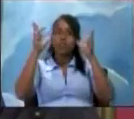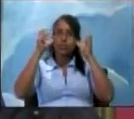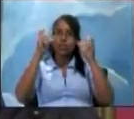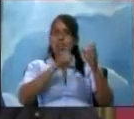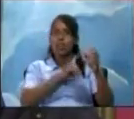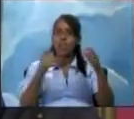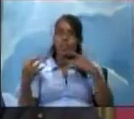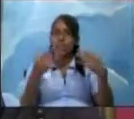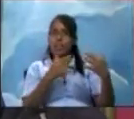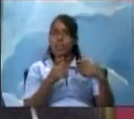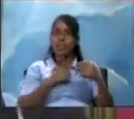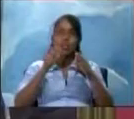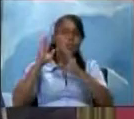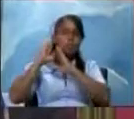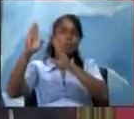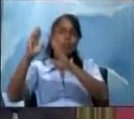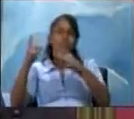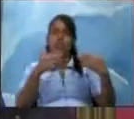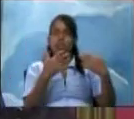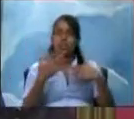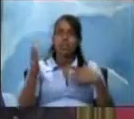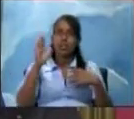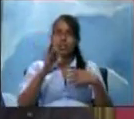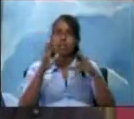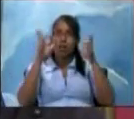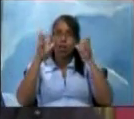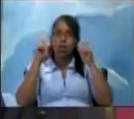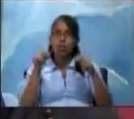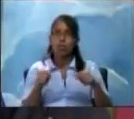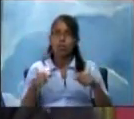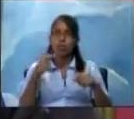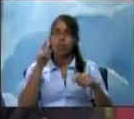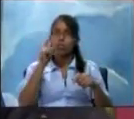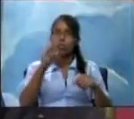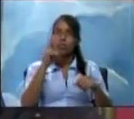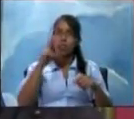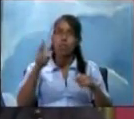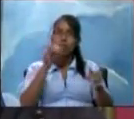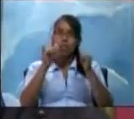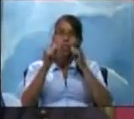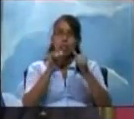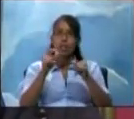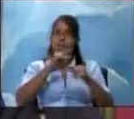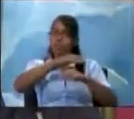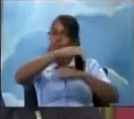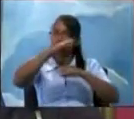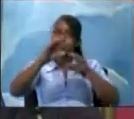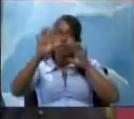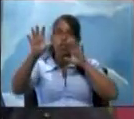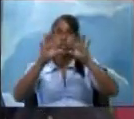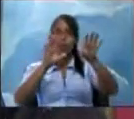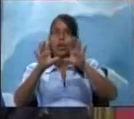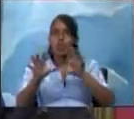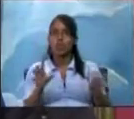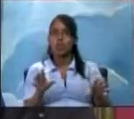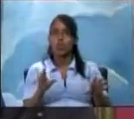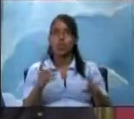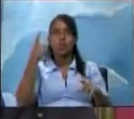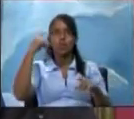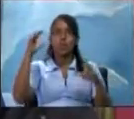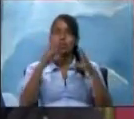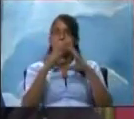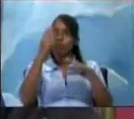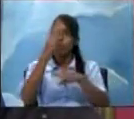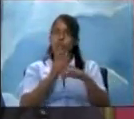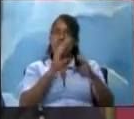de guerras y de rumores de guerras, ¿qué es lo que se está oyendo hoy? Cuando usted ve las noticias a nivel internacional,